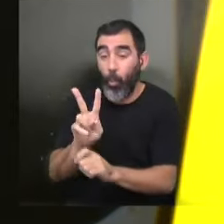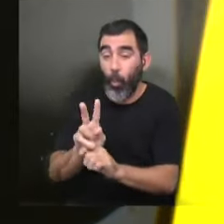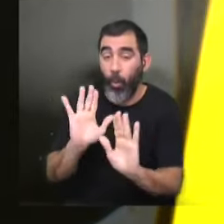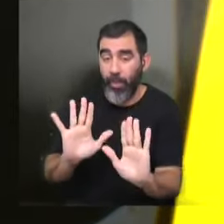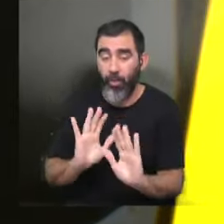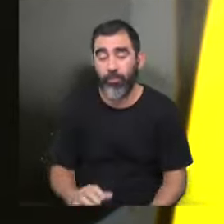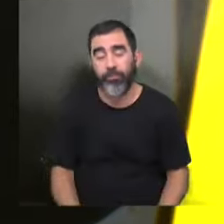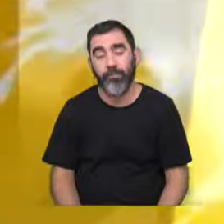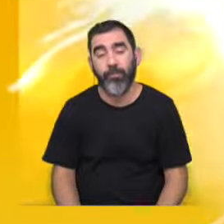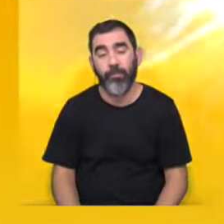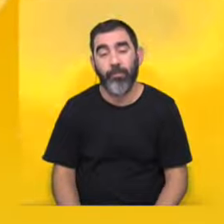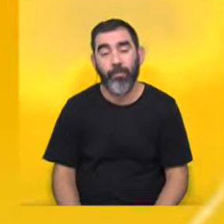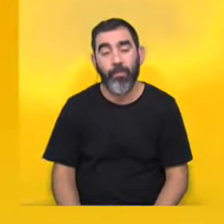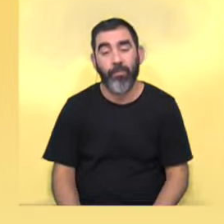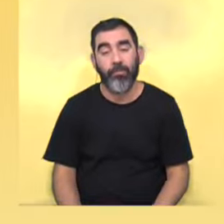Dale.